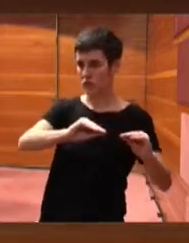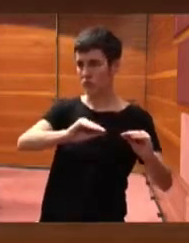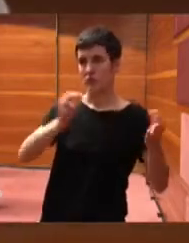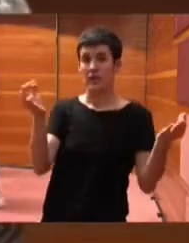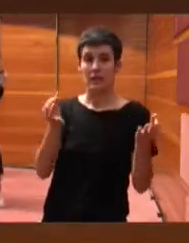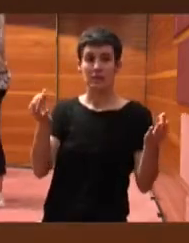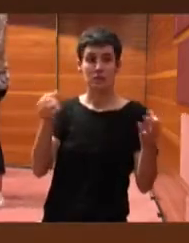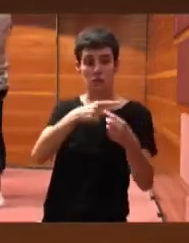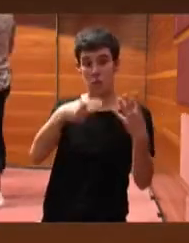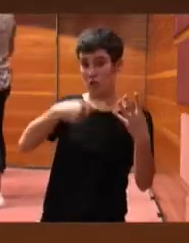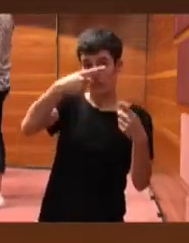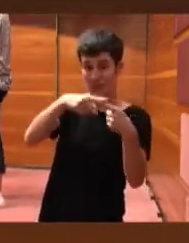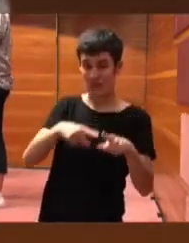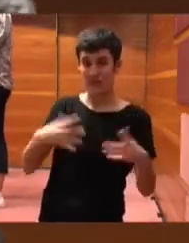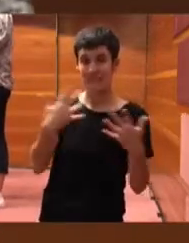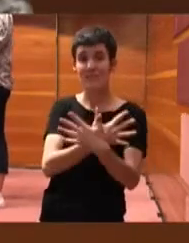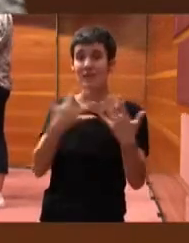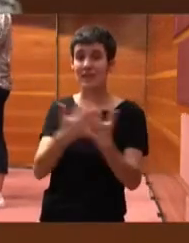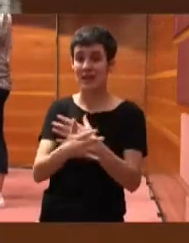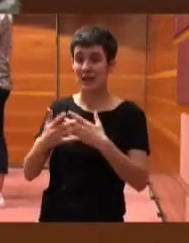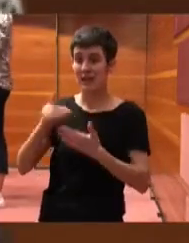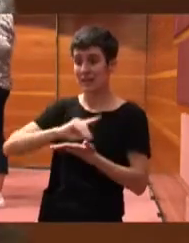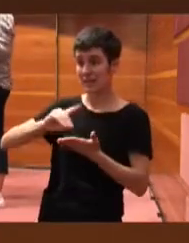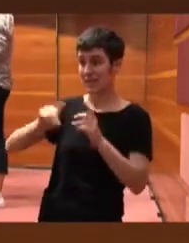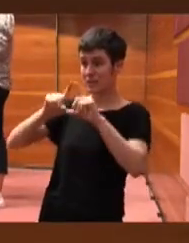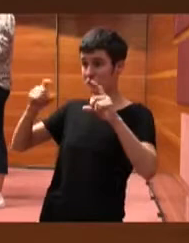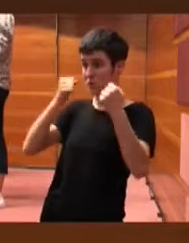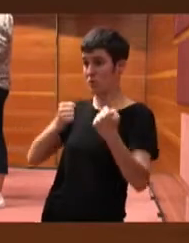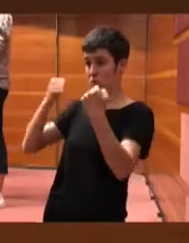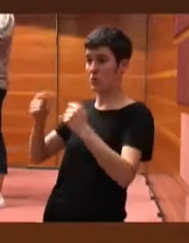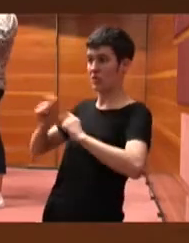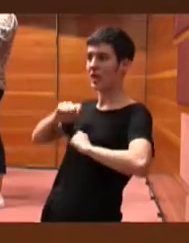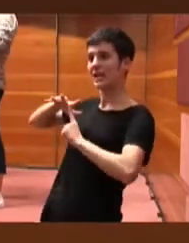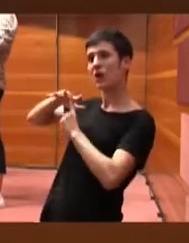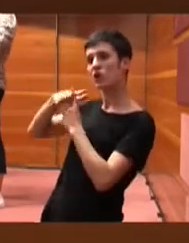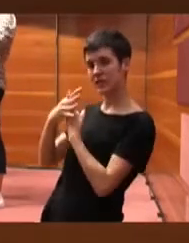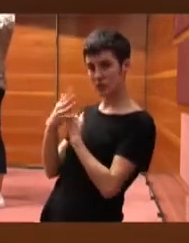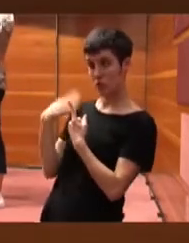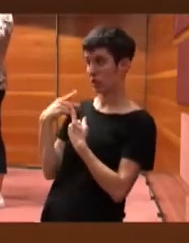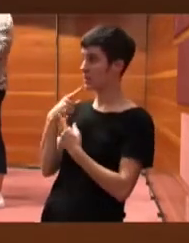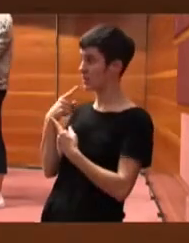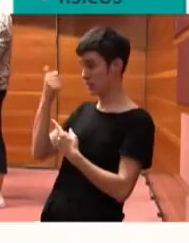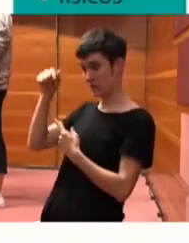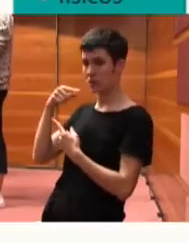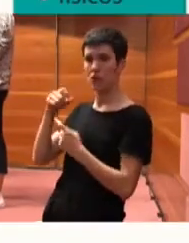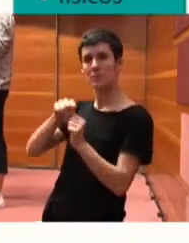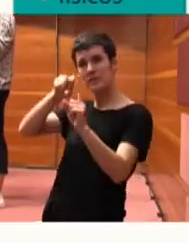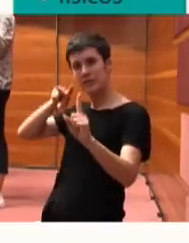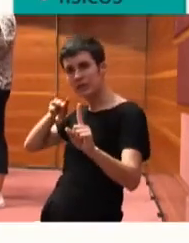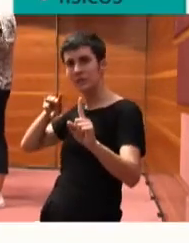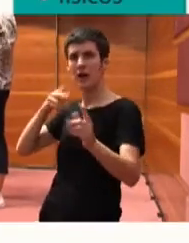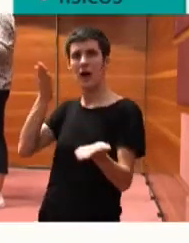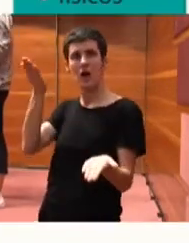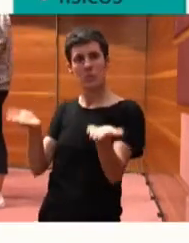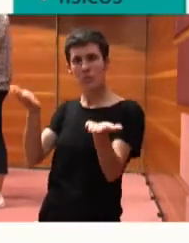tendremos que mezclar con los datos de las administraciones públicas que nos dan contexto, lo decía antes Alberto, a la hora de tomar perspectiva, de compararnos